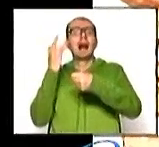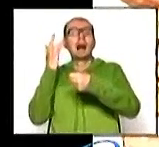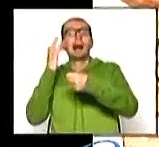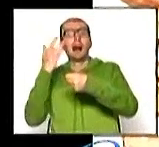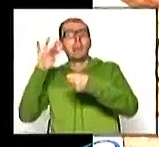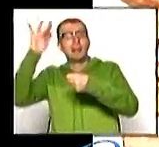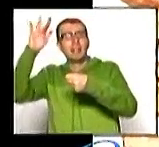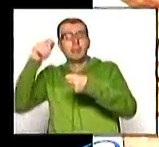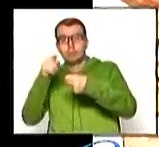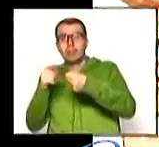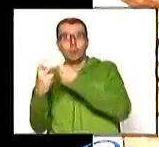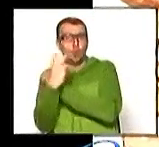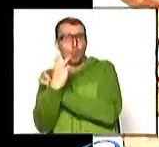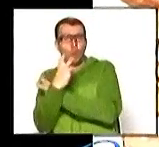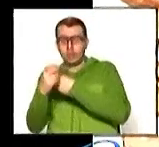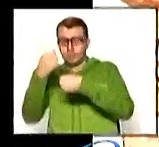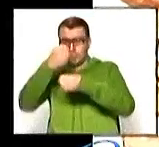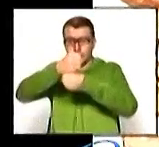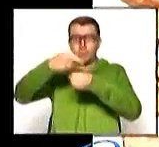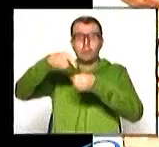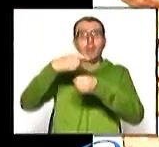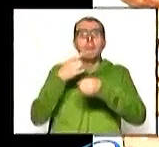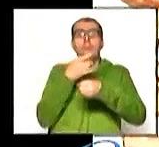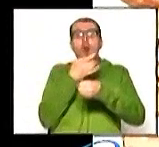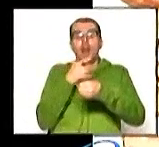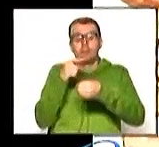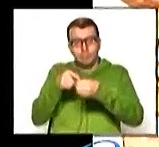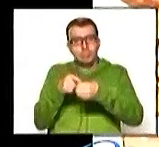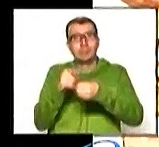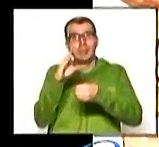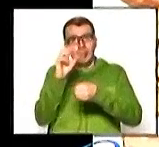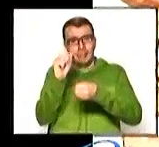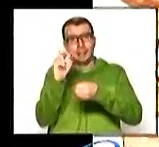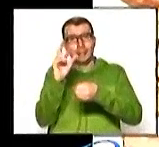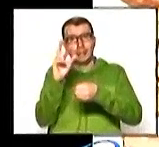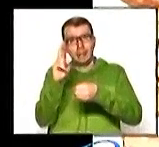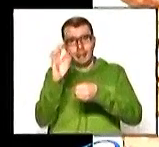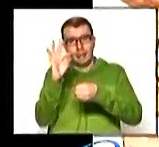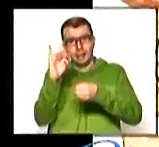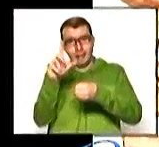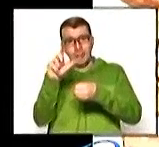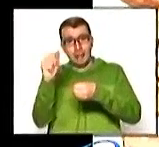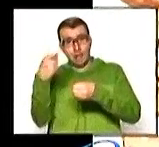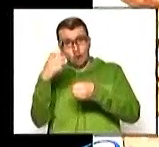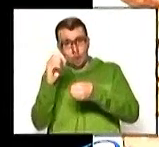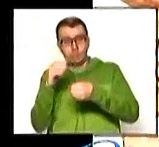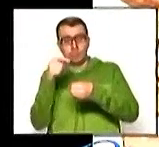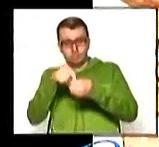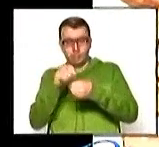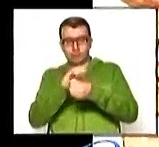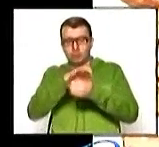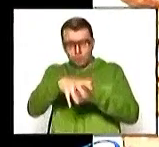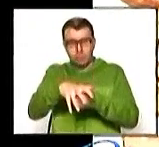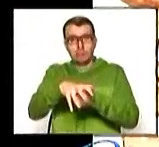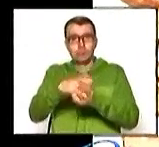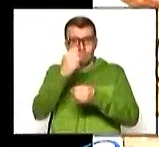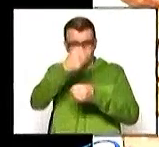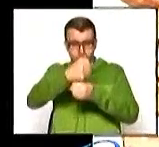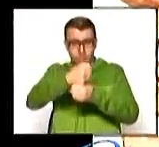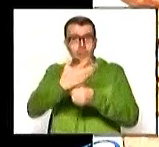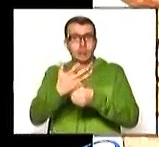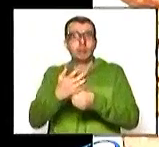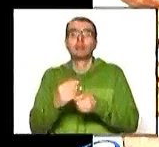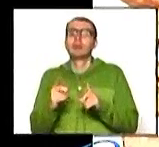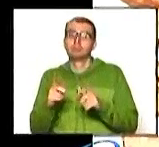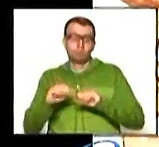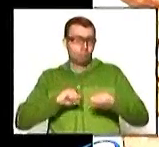moradito es el cartílago, y ahí se da las hernias, que es donde machaca el nervio. Entonces uno puede hacer muchas técnicas. La fisioterapia también